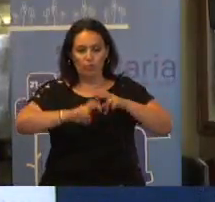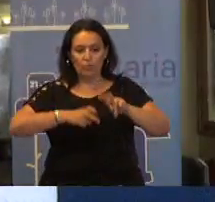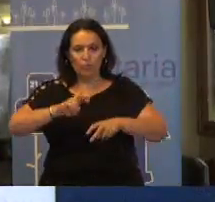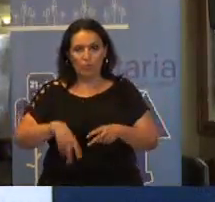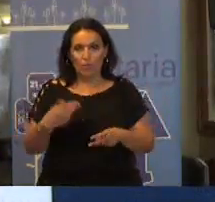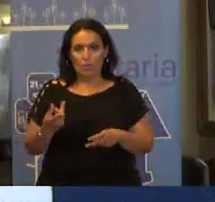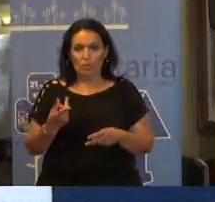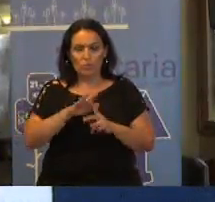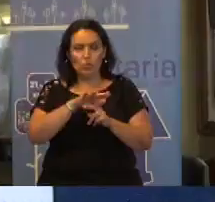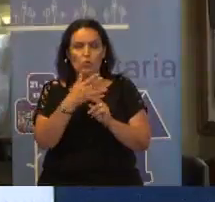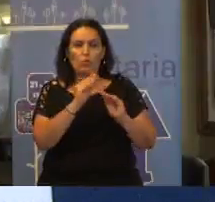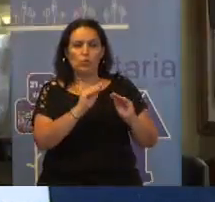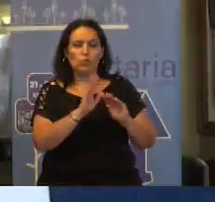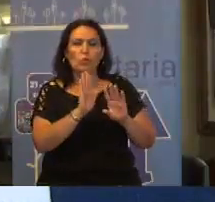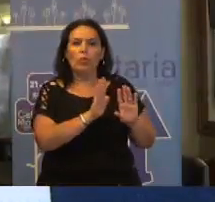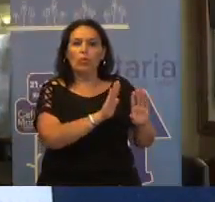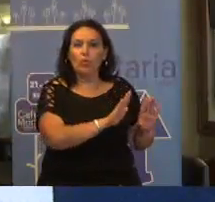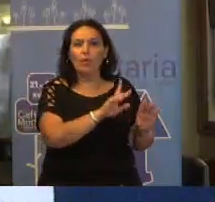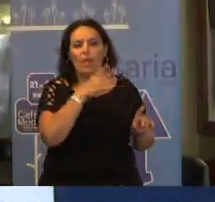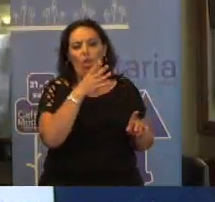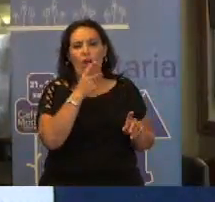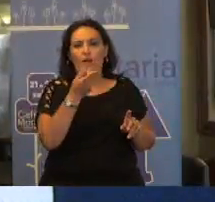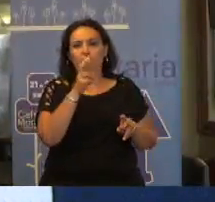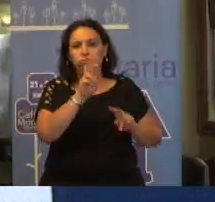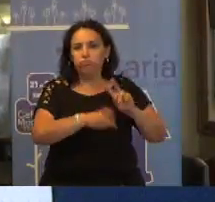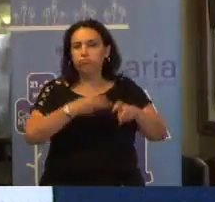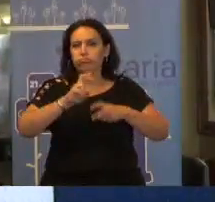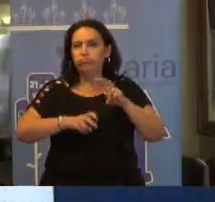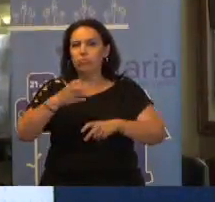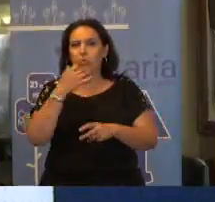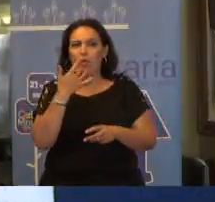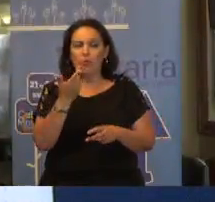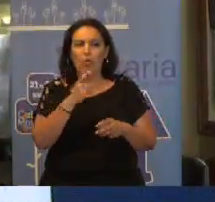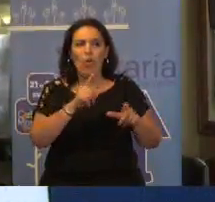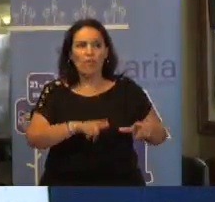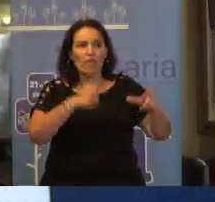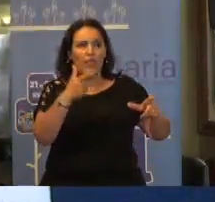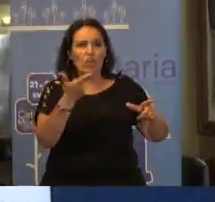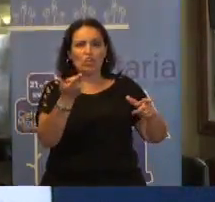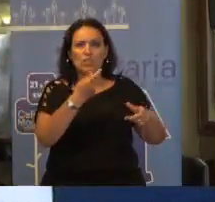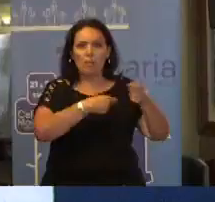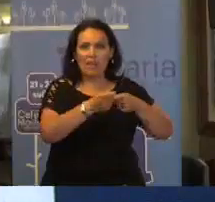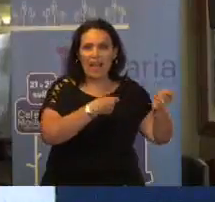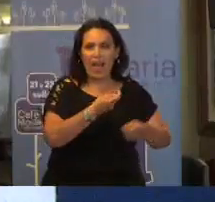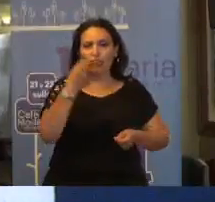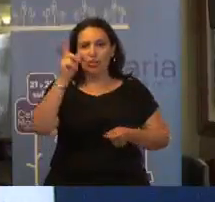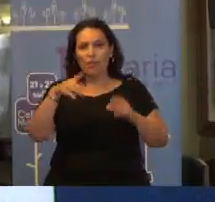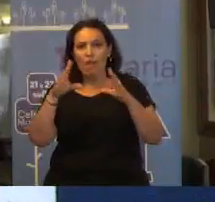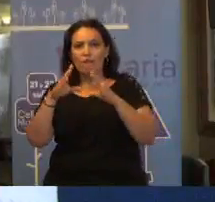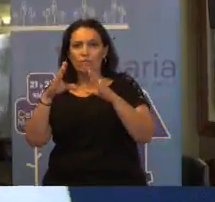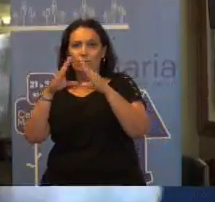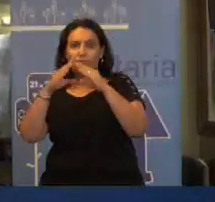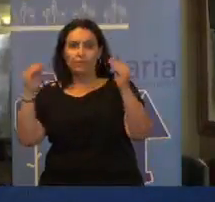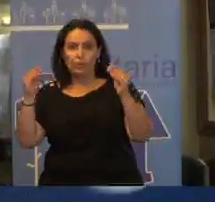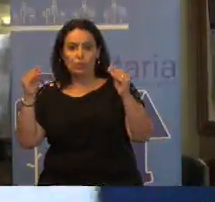el, pois edificios moi importantes en Pontevedra, como o Mercado, como a Facultade de Belas Artes, antigo cuartel de San